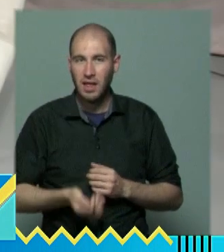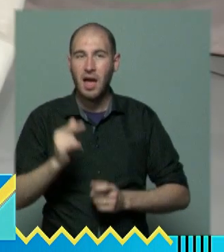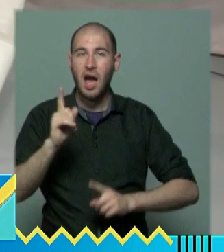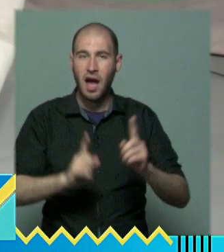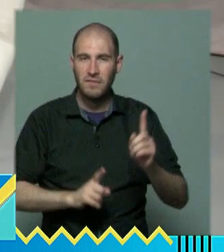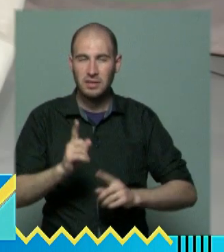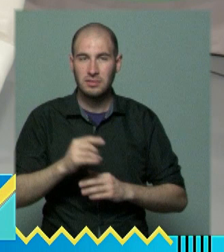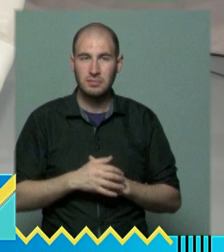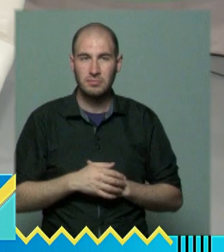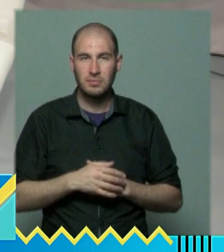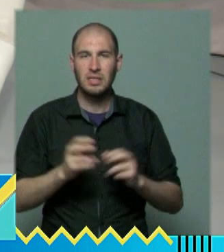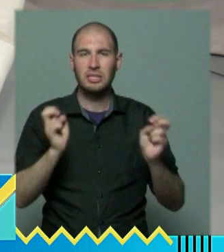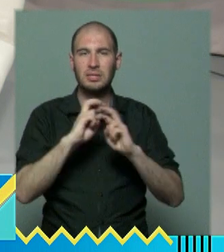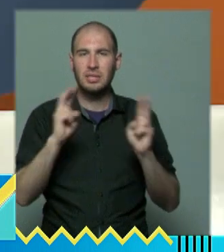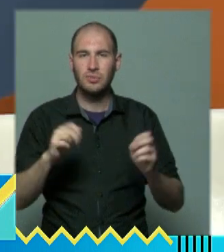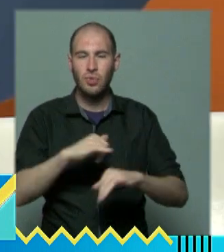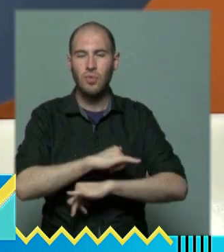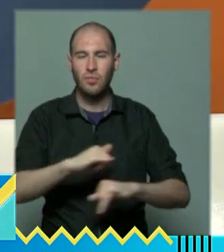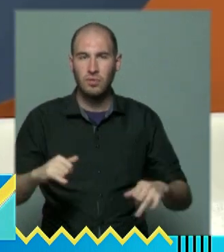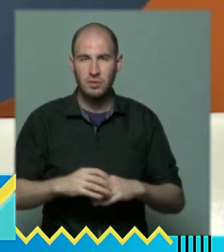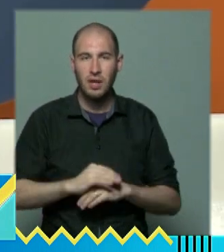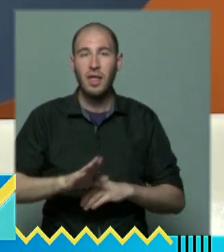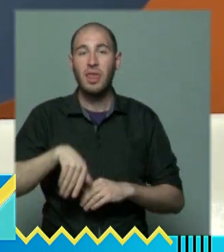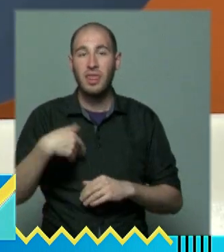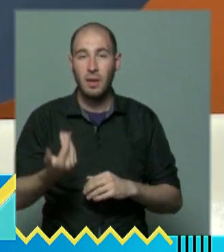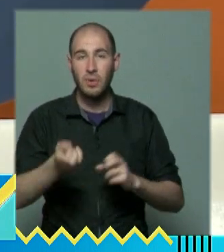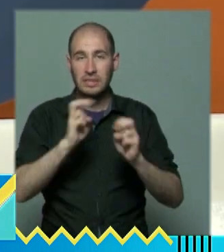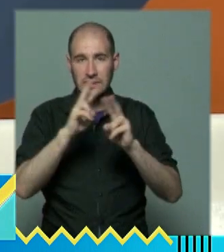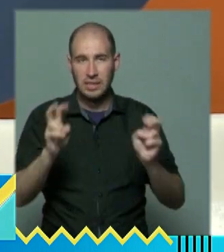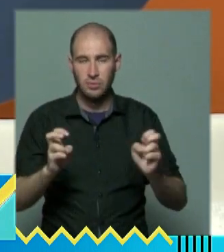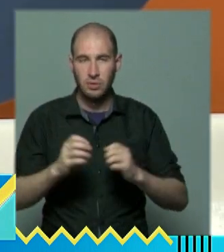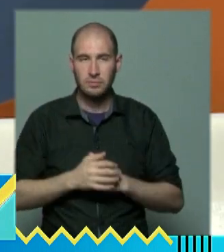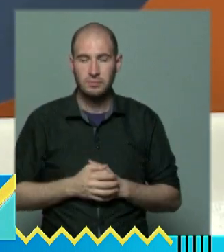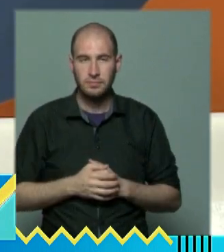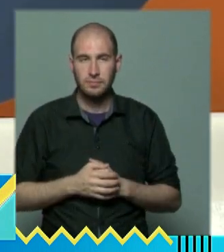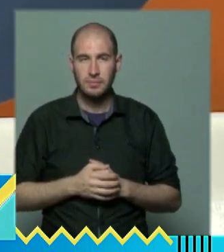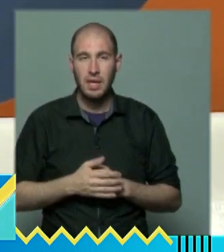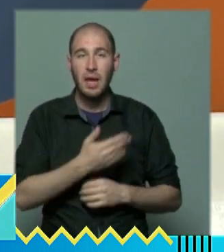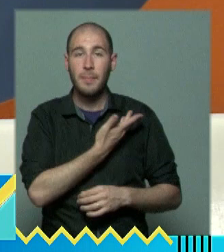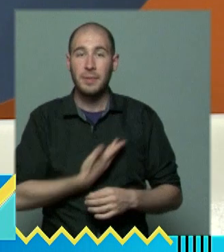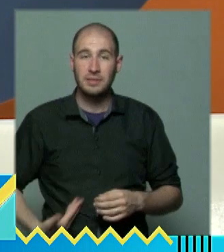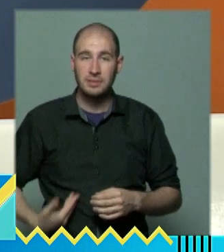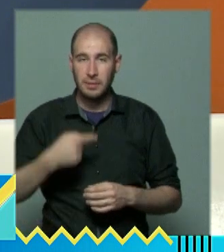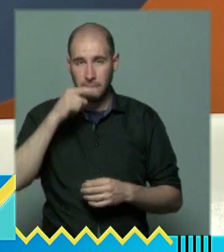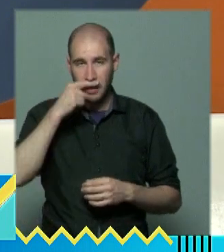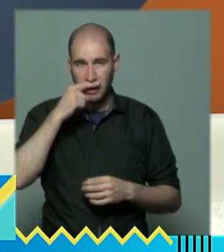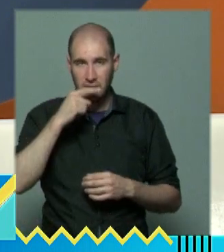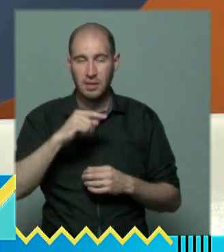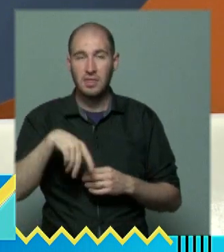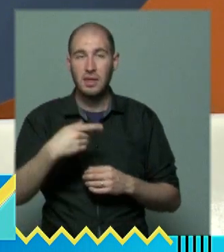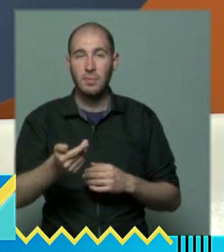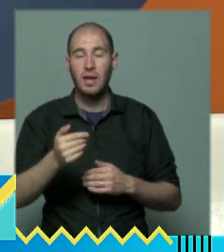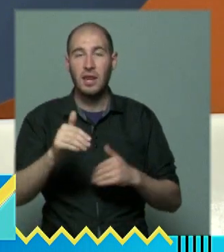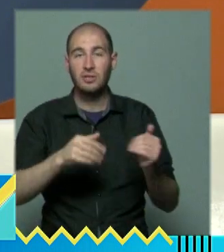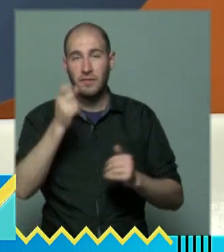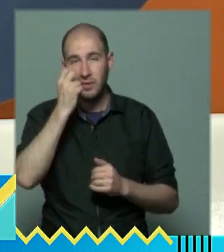veces tira algún título, digo, y después ese título... Digo, cuando el presidente Macri, a la salida de las elecciones